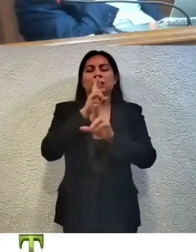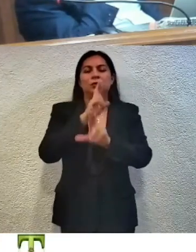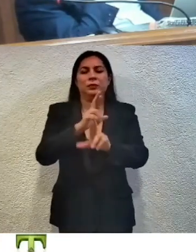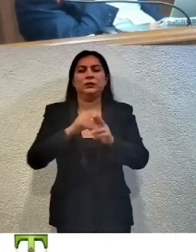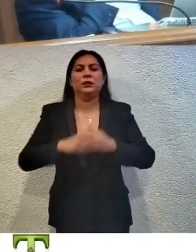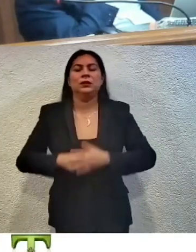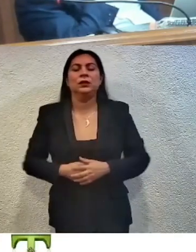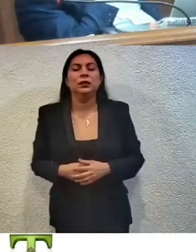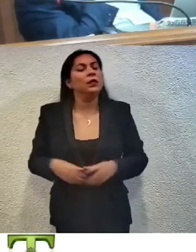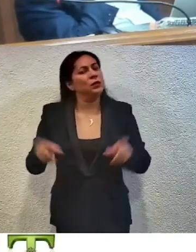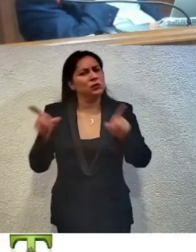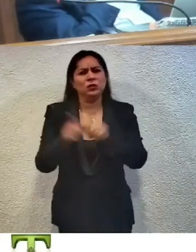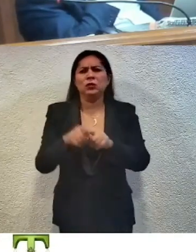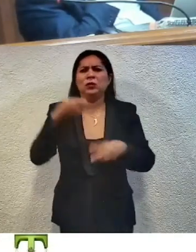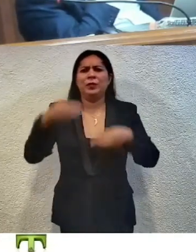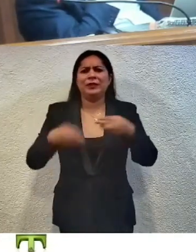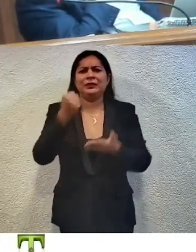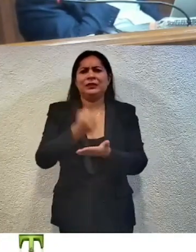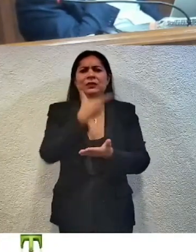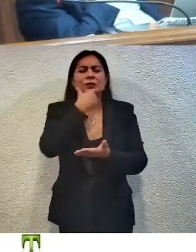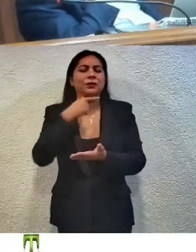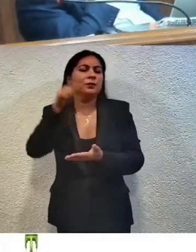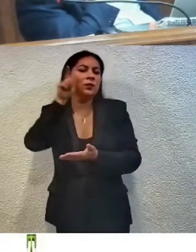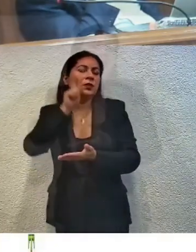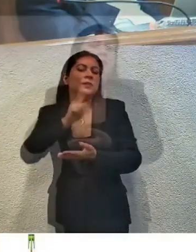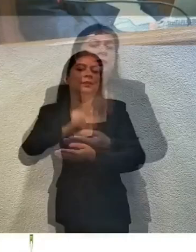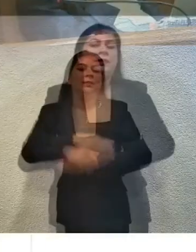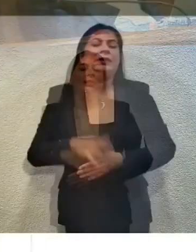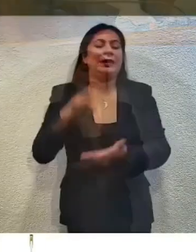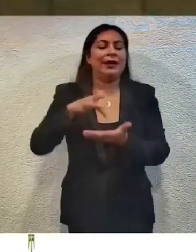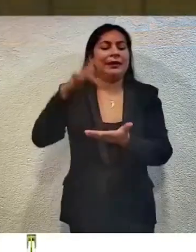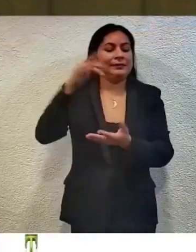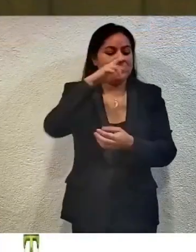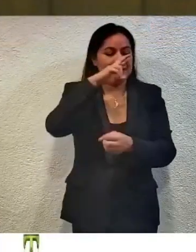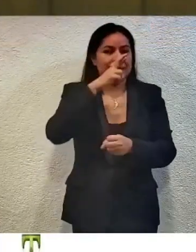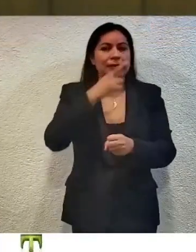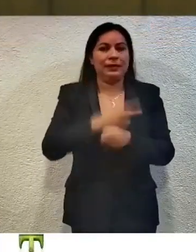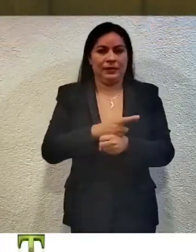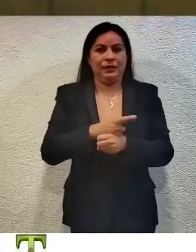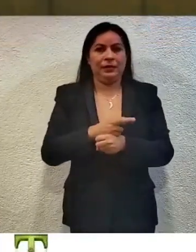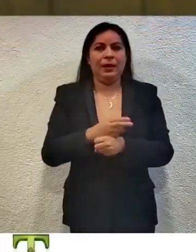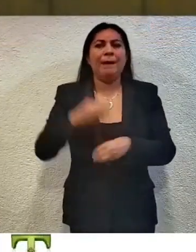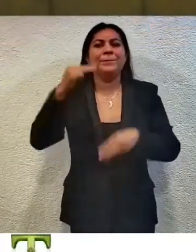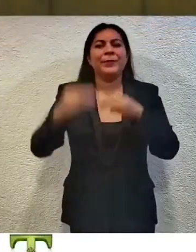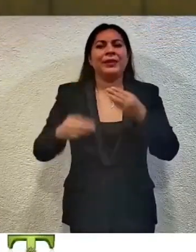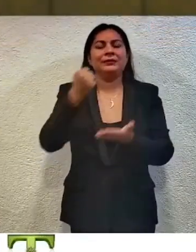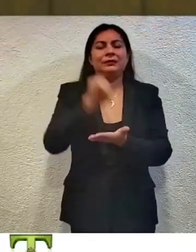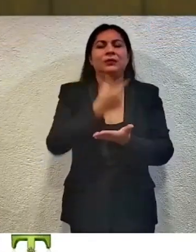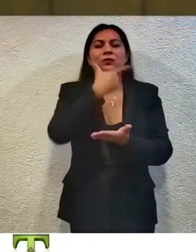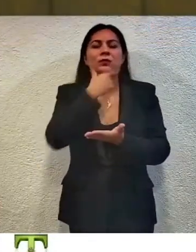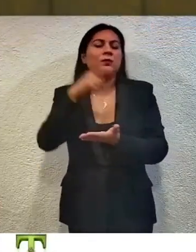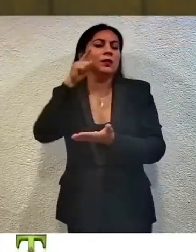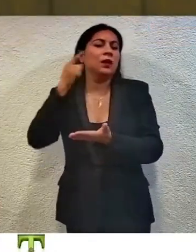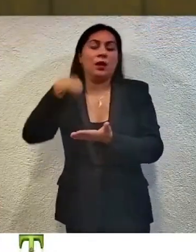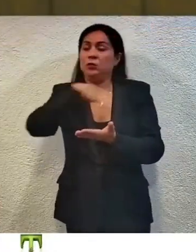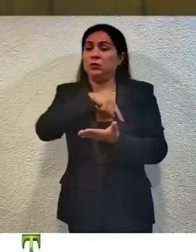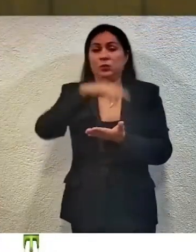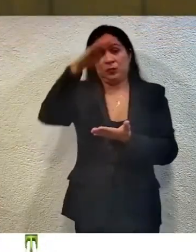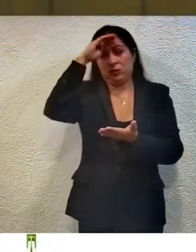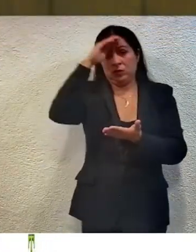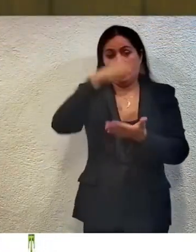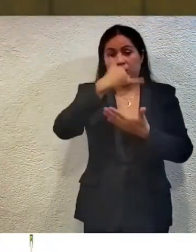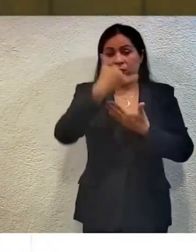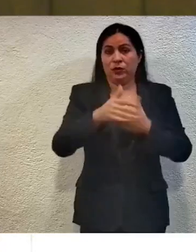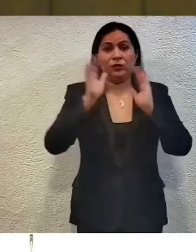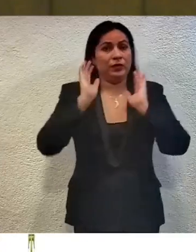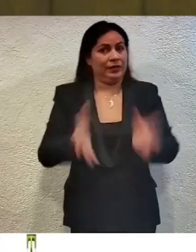resolución. Es la cuenta, magistradas, magistrados. Gracias, secretaria. Magistradas, magistrado, está a nuestra consideración el proyecto